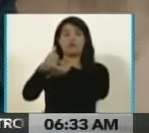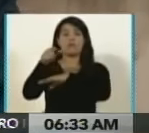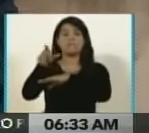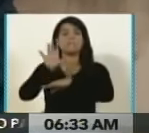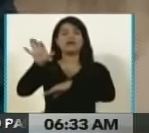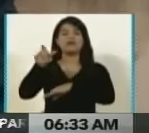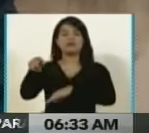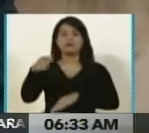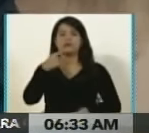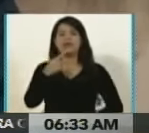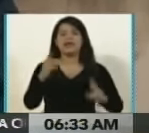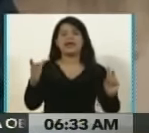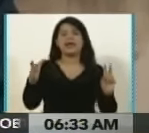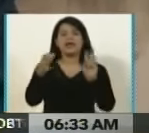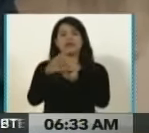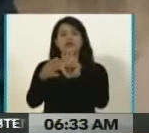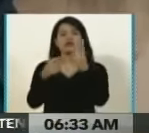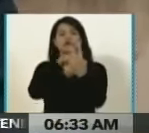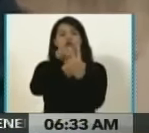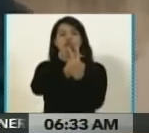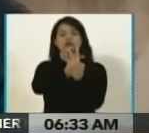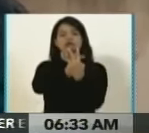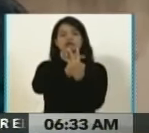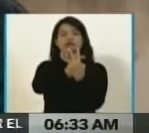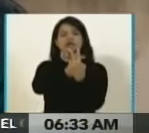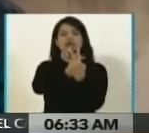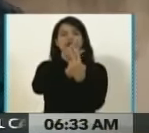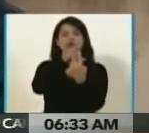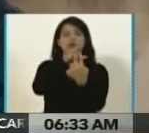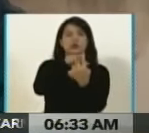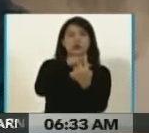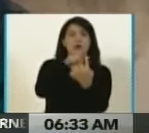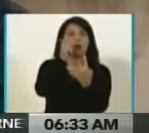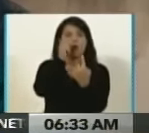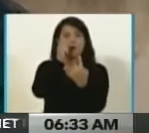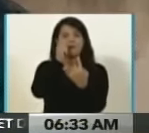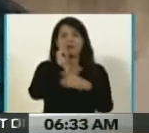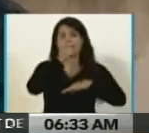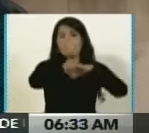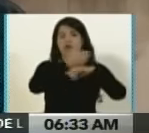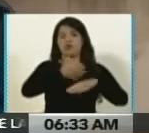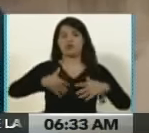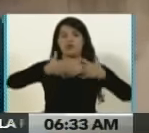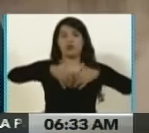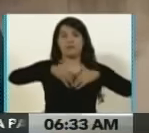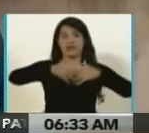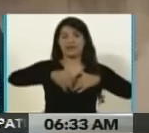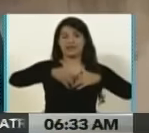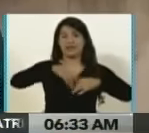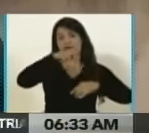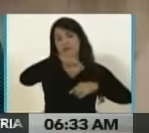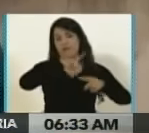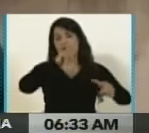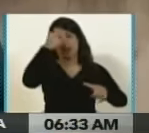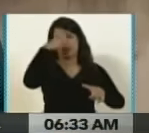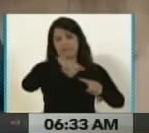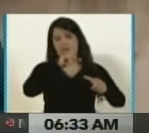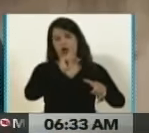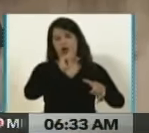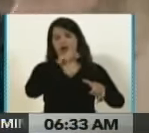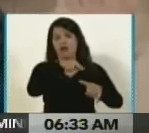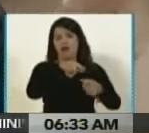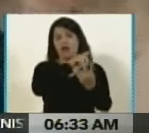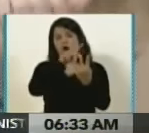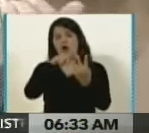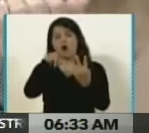entran dos civiles, entre Eugenio Mendoza y Blas Lamberti, un ejecutivo de las empresas Mendoza. Es decir, es en ese momento,